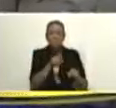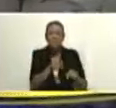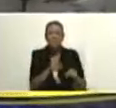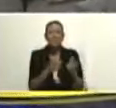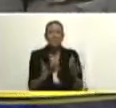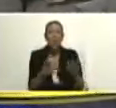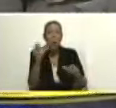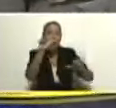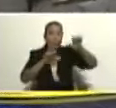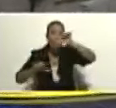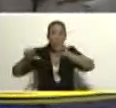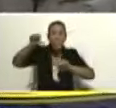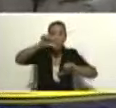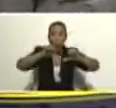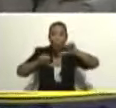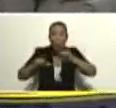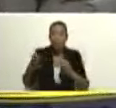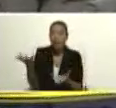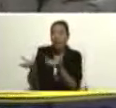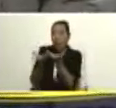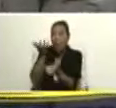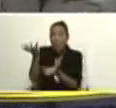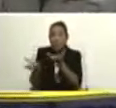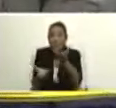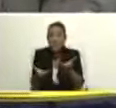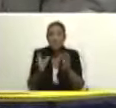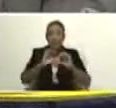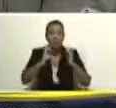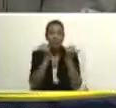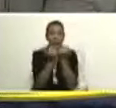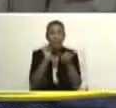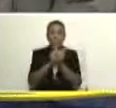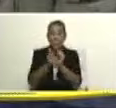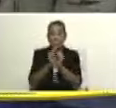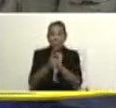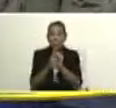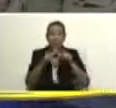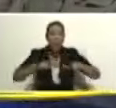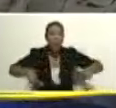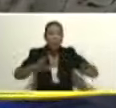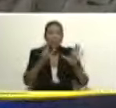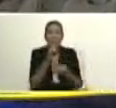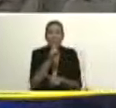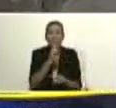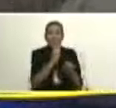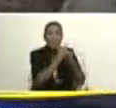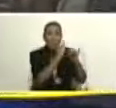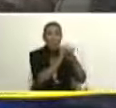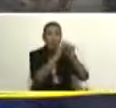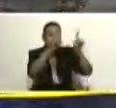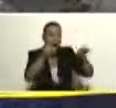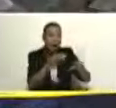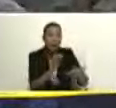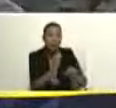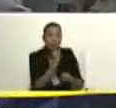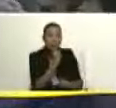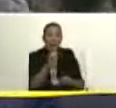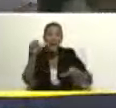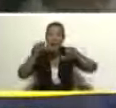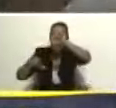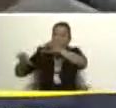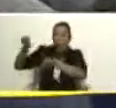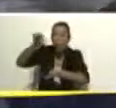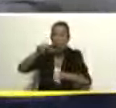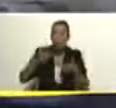los laboratorios, la cocina, las canchas, la sala de informática, el laboratorio